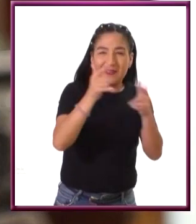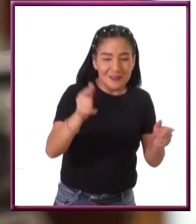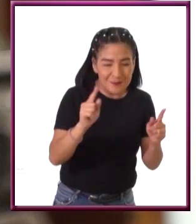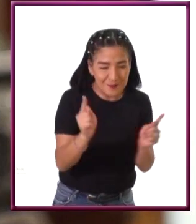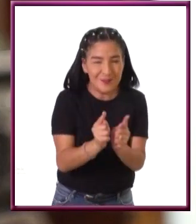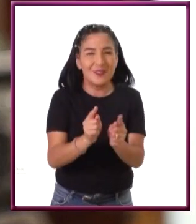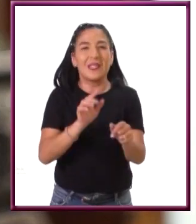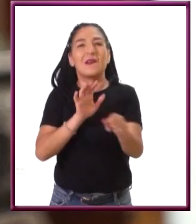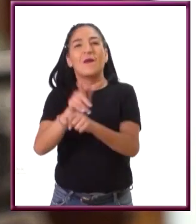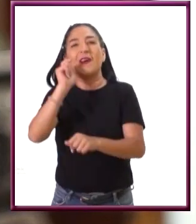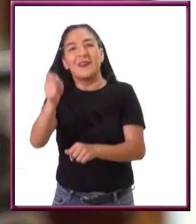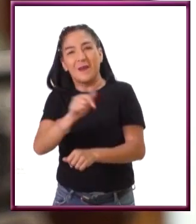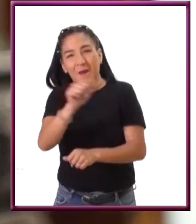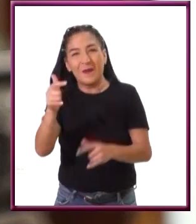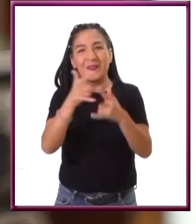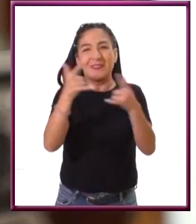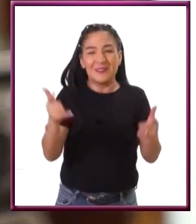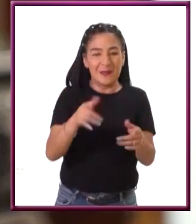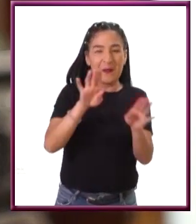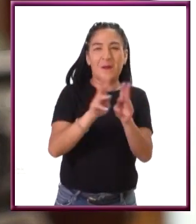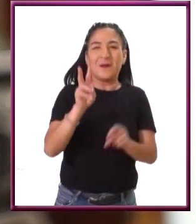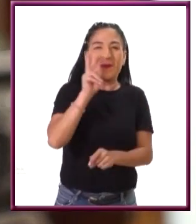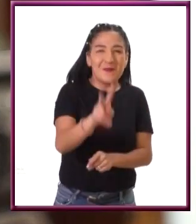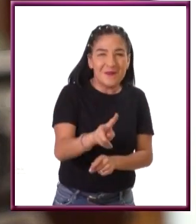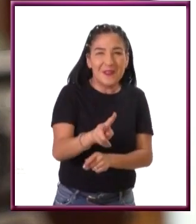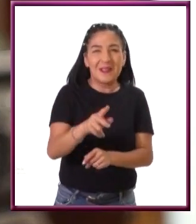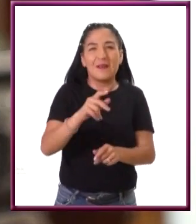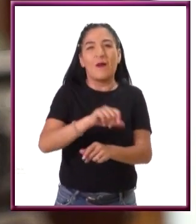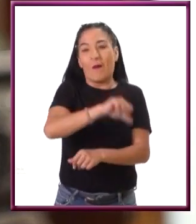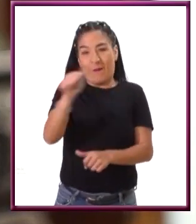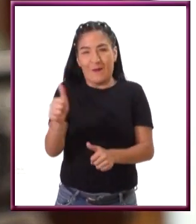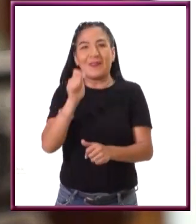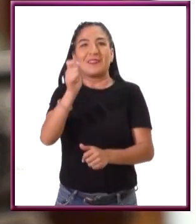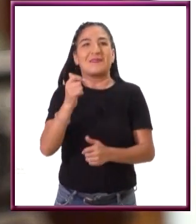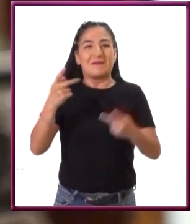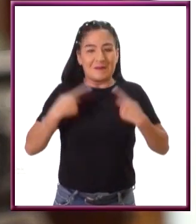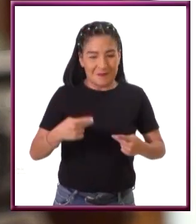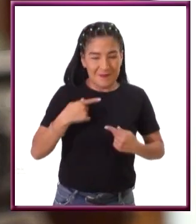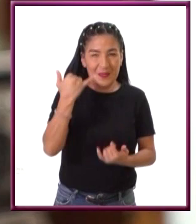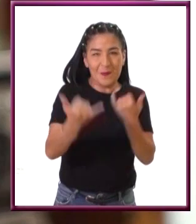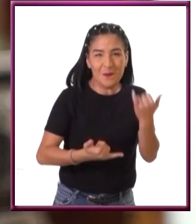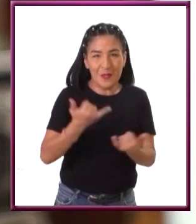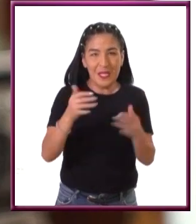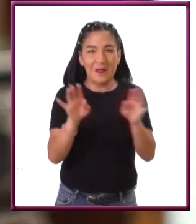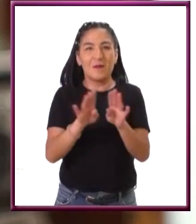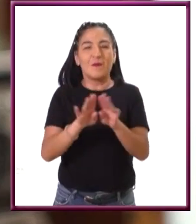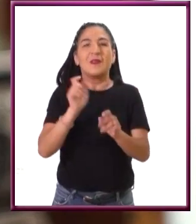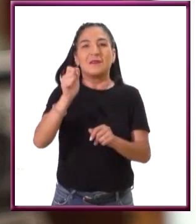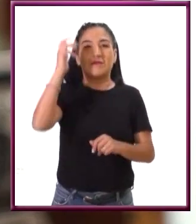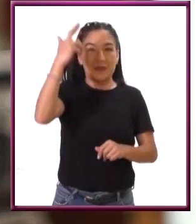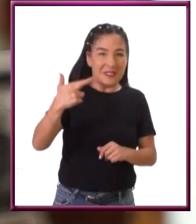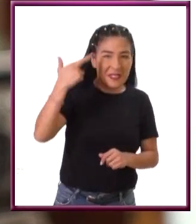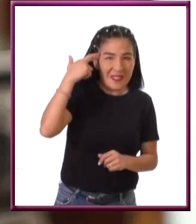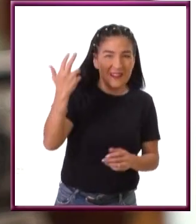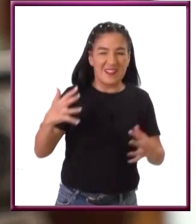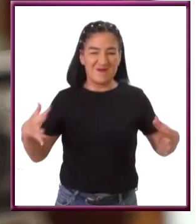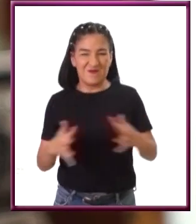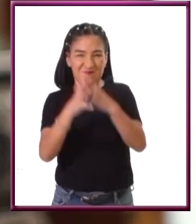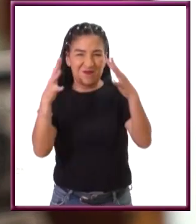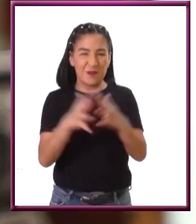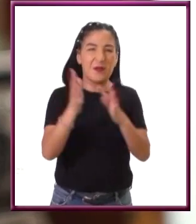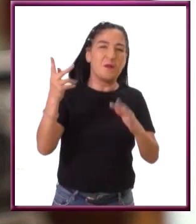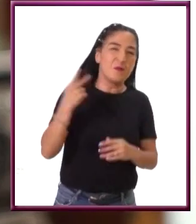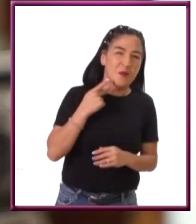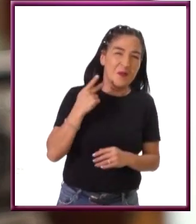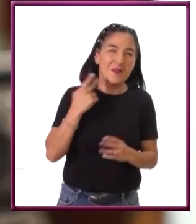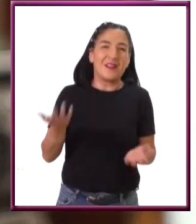y las otras historias que empiezan a ponerle atención a los otros jugadores de la historia, que no son solo los reyes y las guerras y